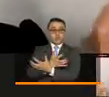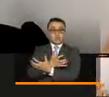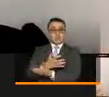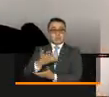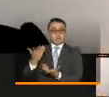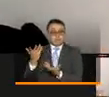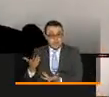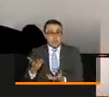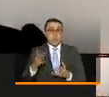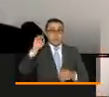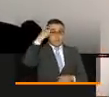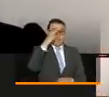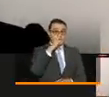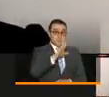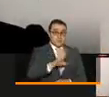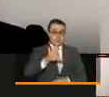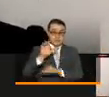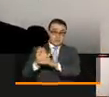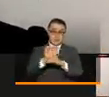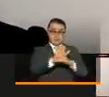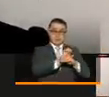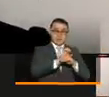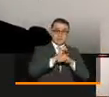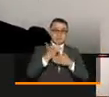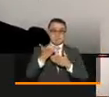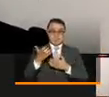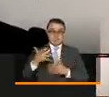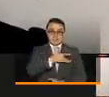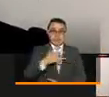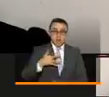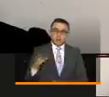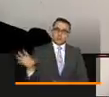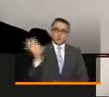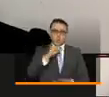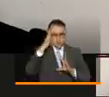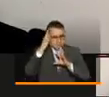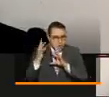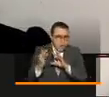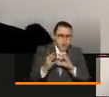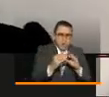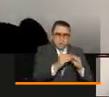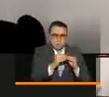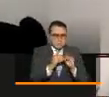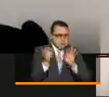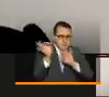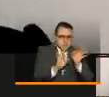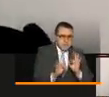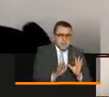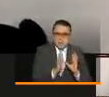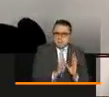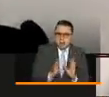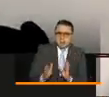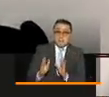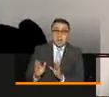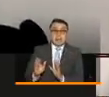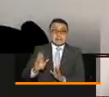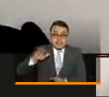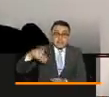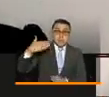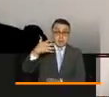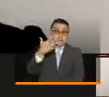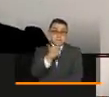nacional y los diferentes entes de gremios de la salud, dando el aporte para poder que quede de la mejor manera y podamos vacunar